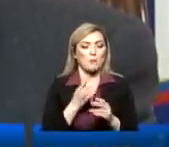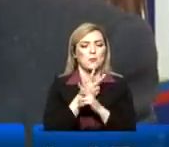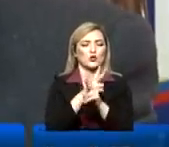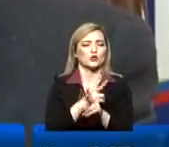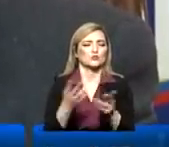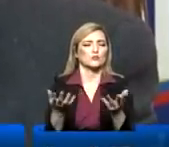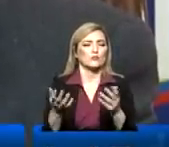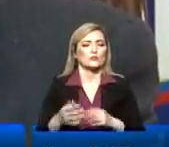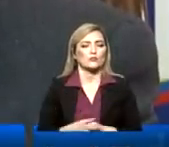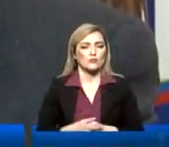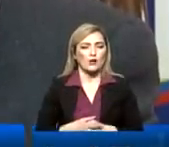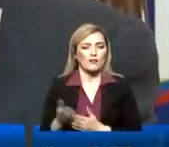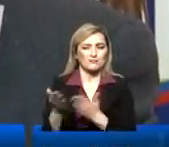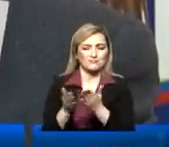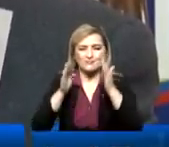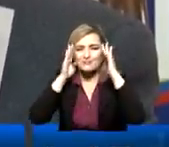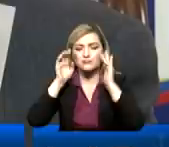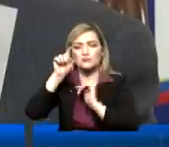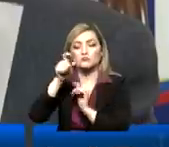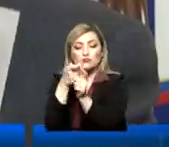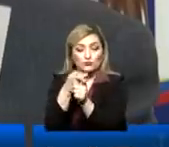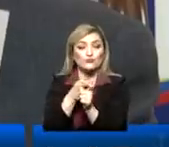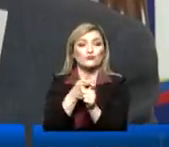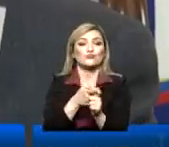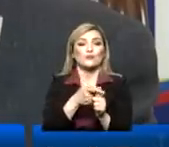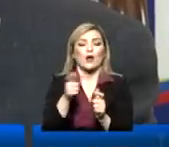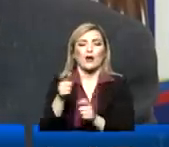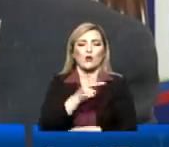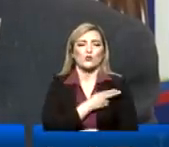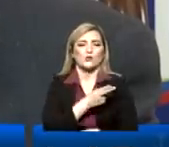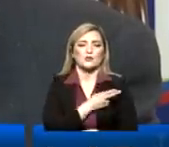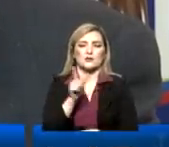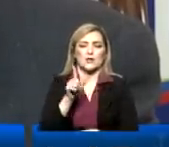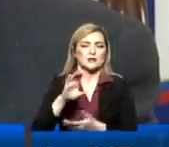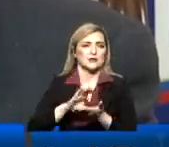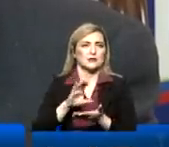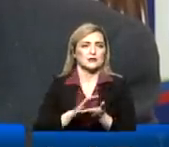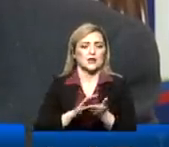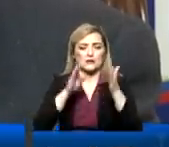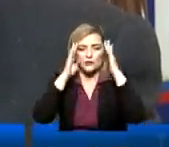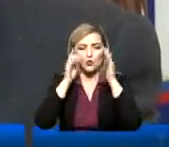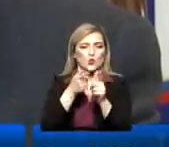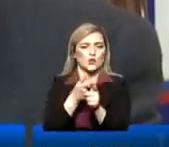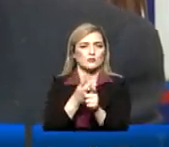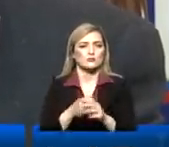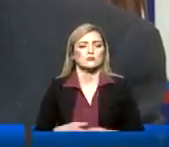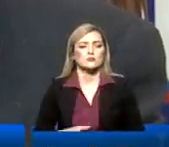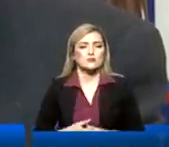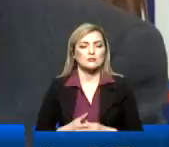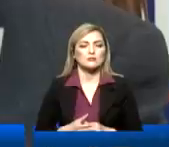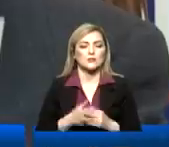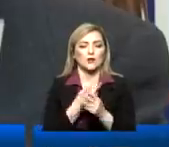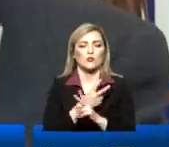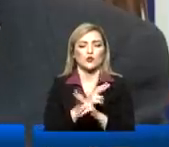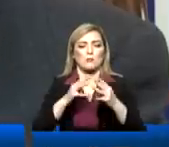protección servirá para atender la necesidad urgente que tiene la Facultad de Ciencias Médicas de nuestra universidad de proteger y